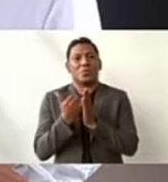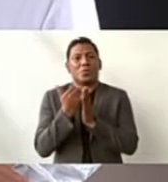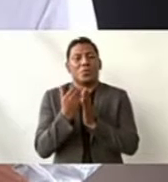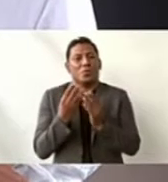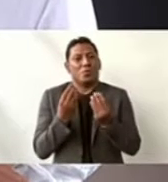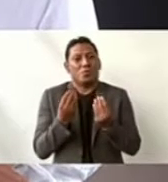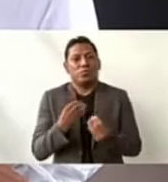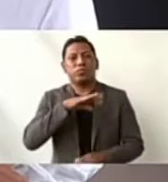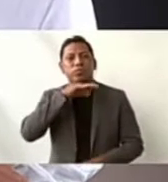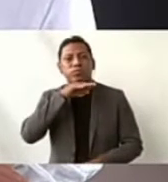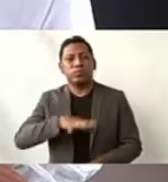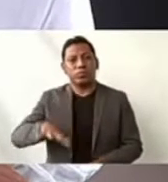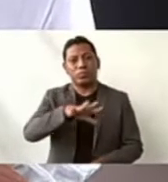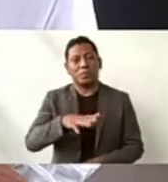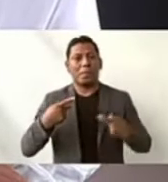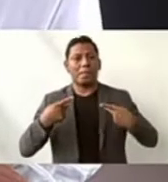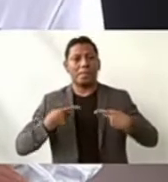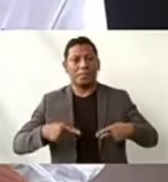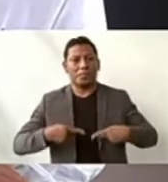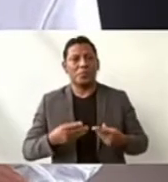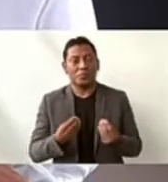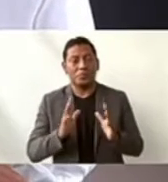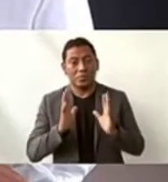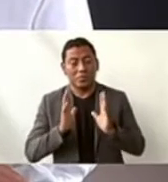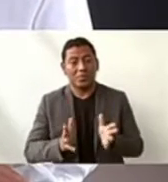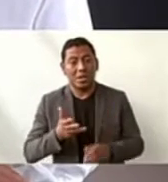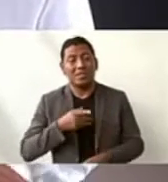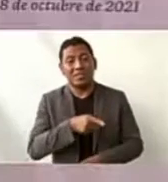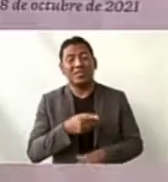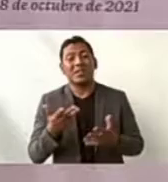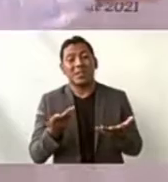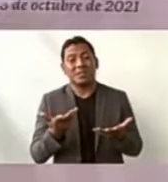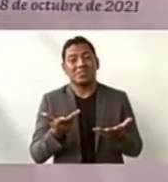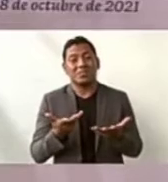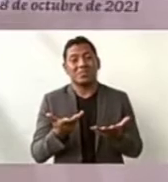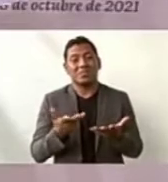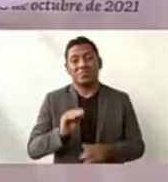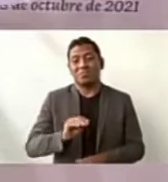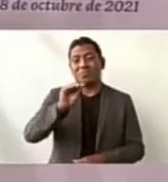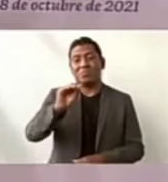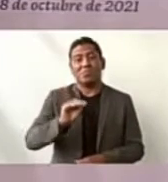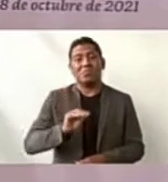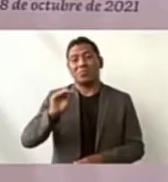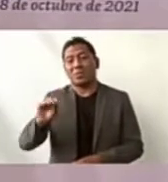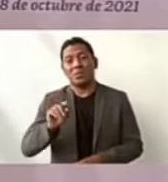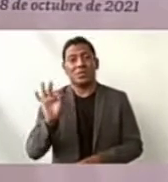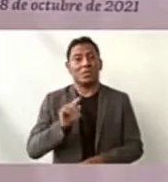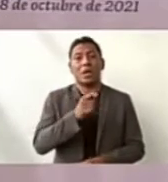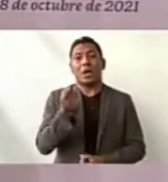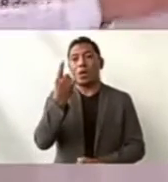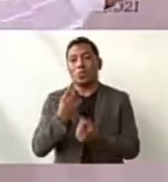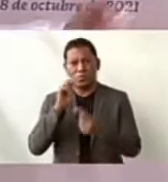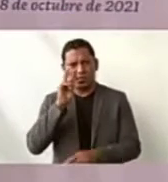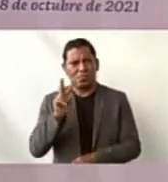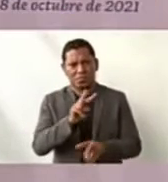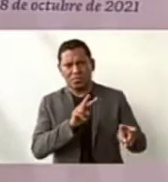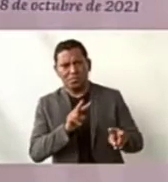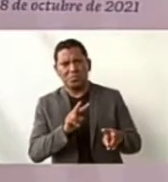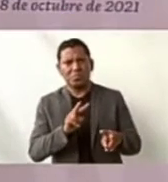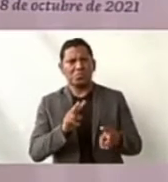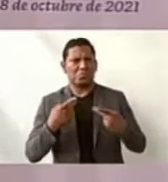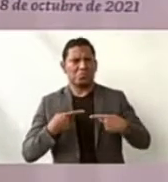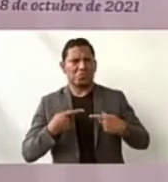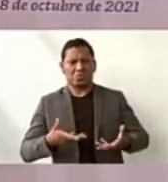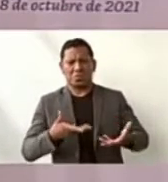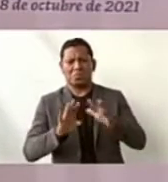y muchas personas ya han tenido que mudarse algunos de ustedes los ven aquí caminando por esta carretera frente